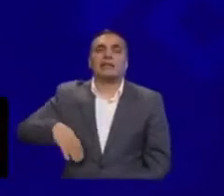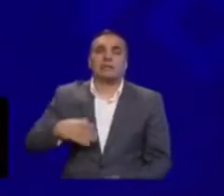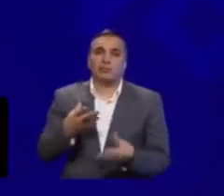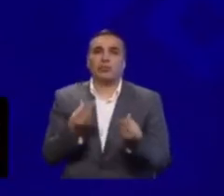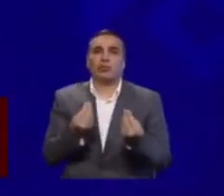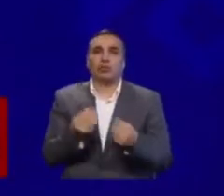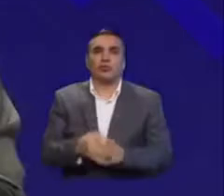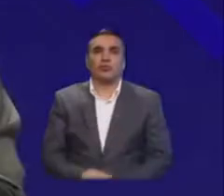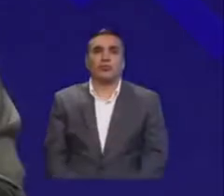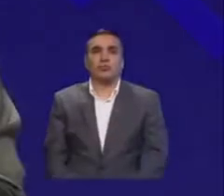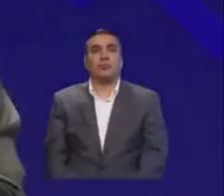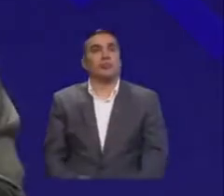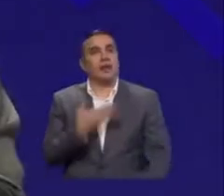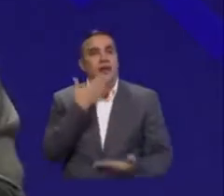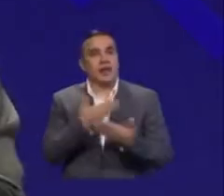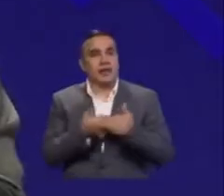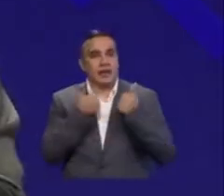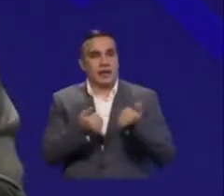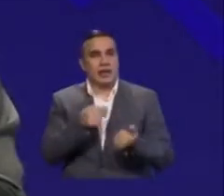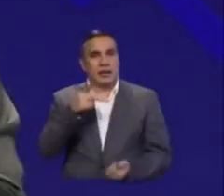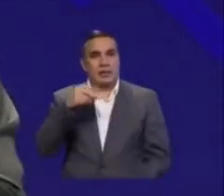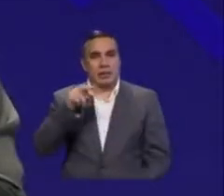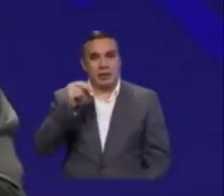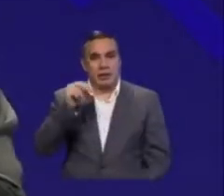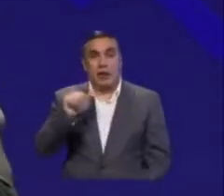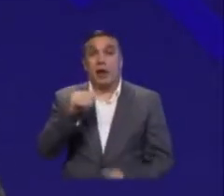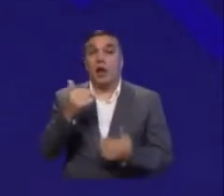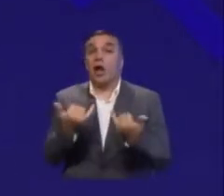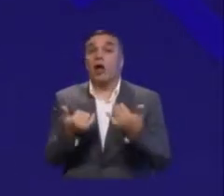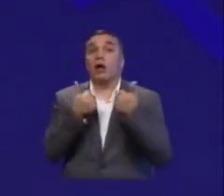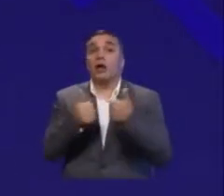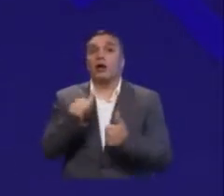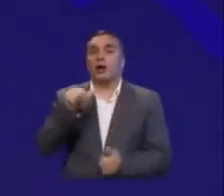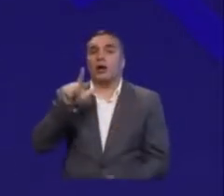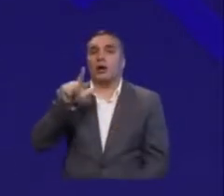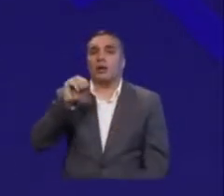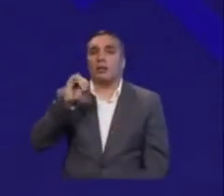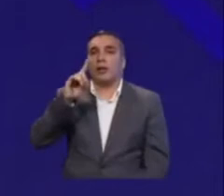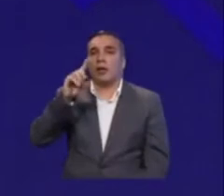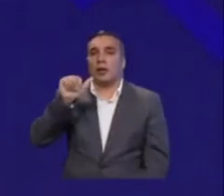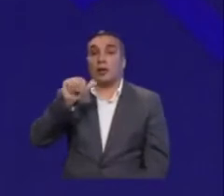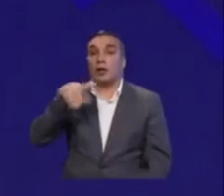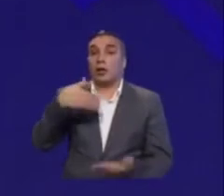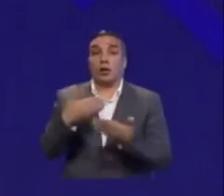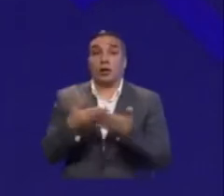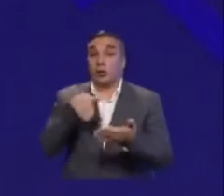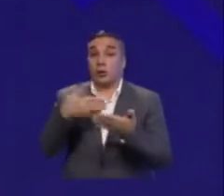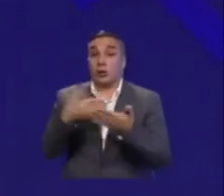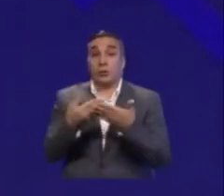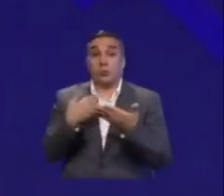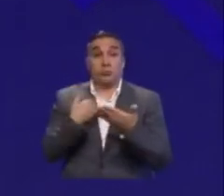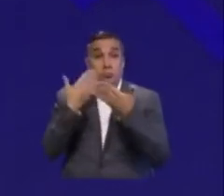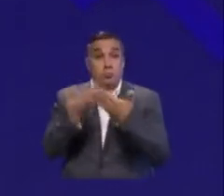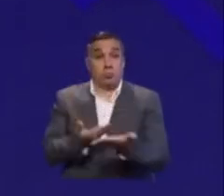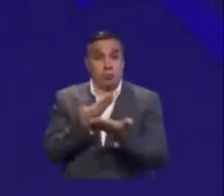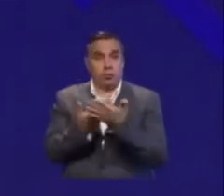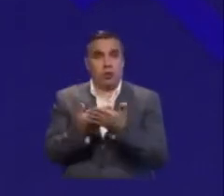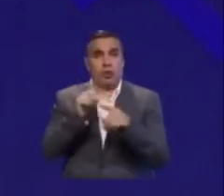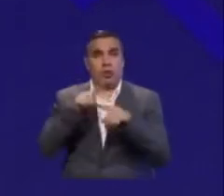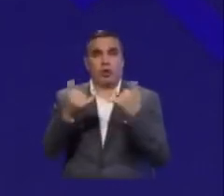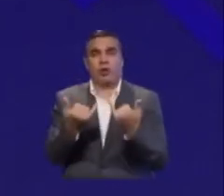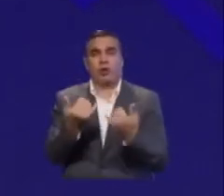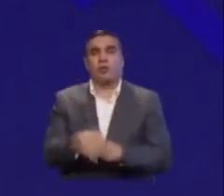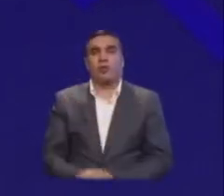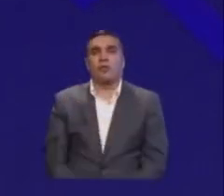inevitablemente. Gracias, candidata Peña. Vamos ahora con el candidato Almeida. De todos los planteamientos que se han escuchado hasta el momento,